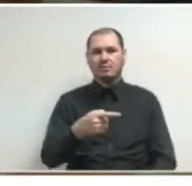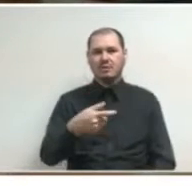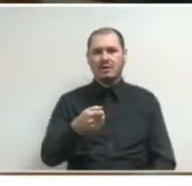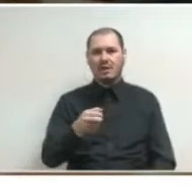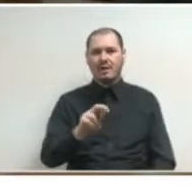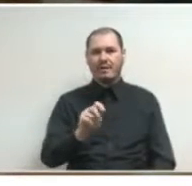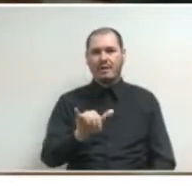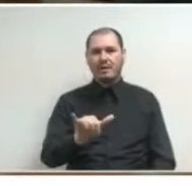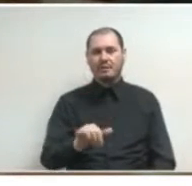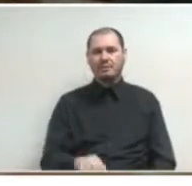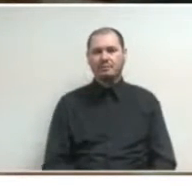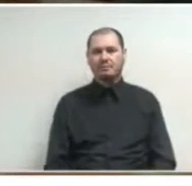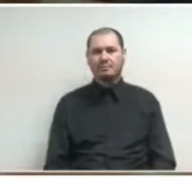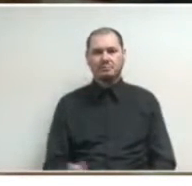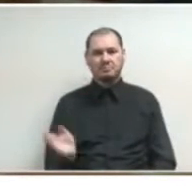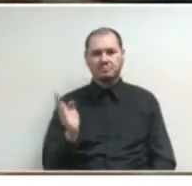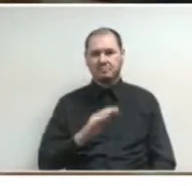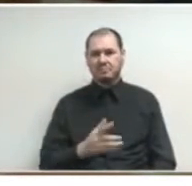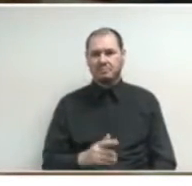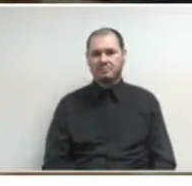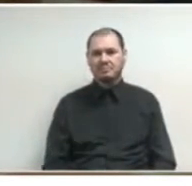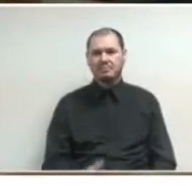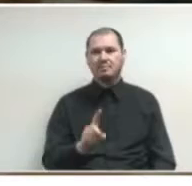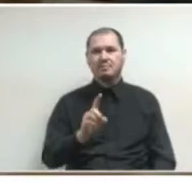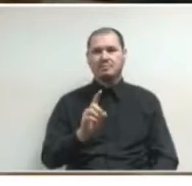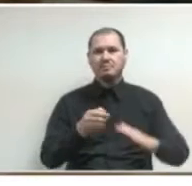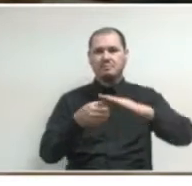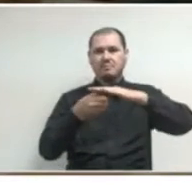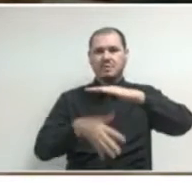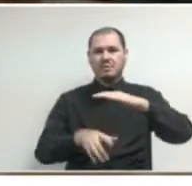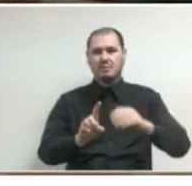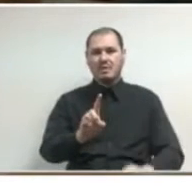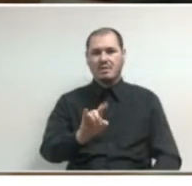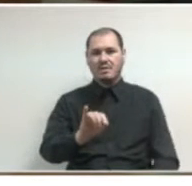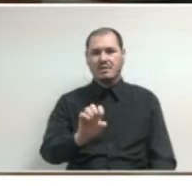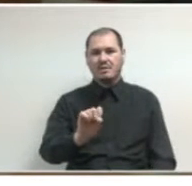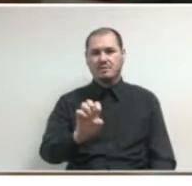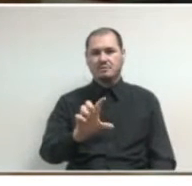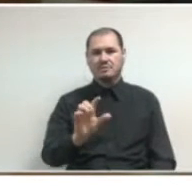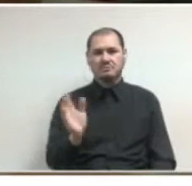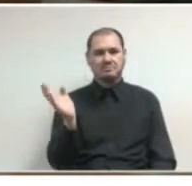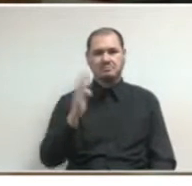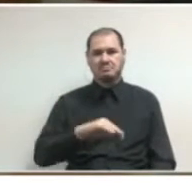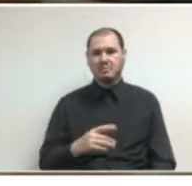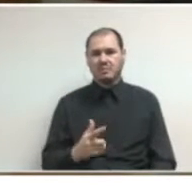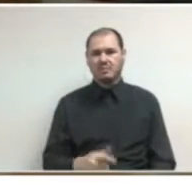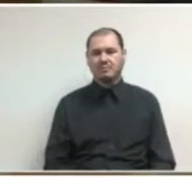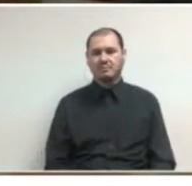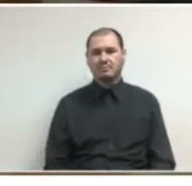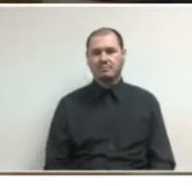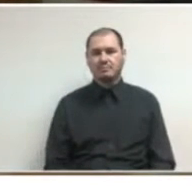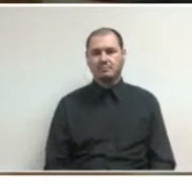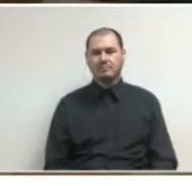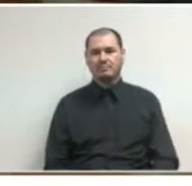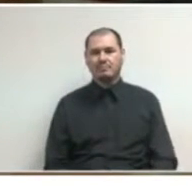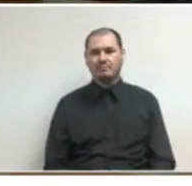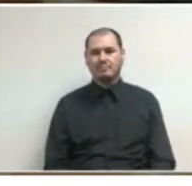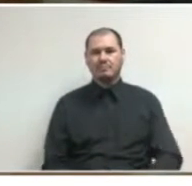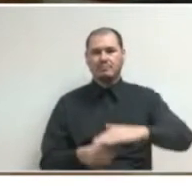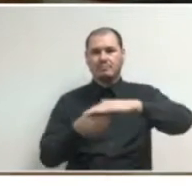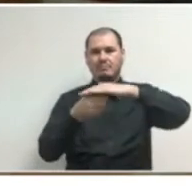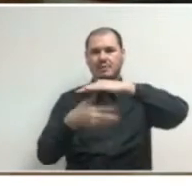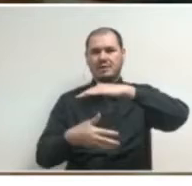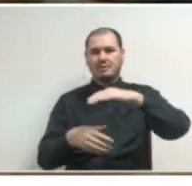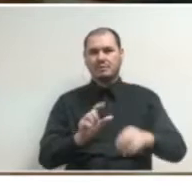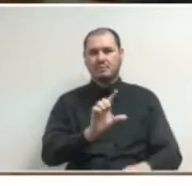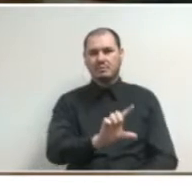doctor. Doctor César. Vale, de Inda Huerecoy, de ahí. Doctor César, dice el C, la Huerecoy, de Inda, de doctora Carolina Lian, de Pamba, de